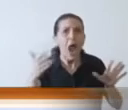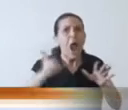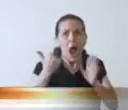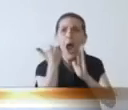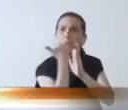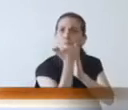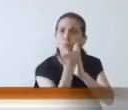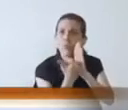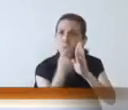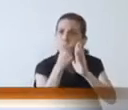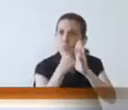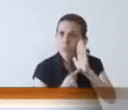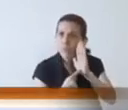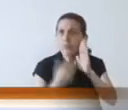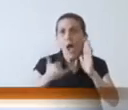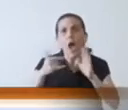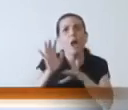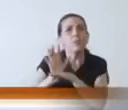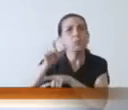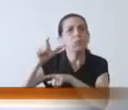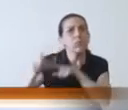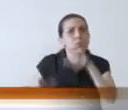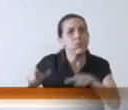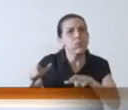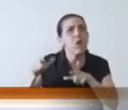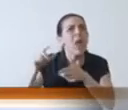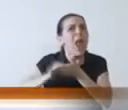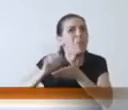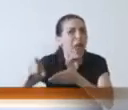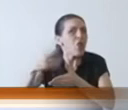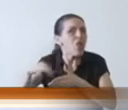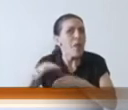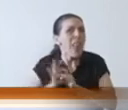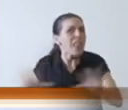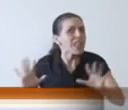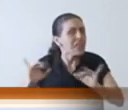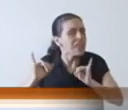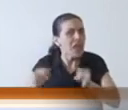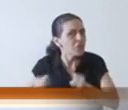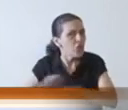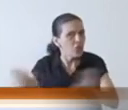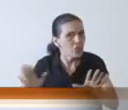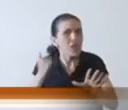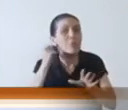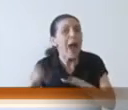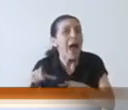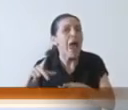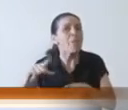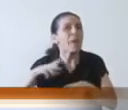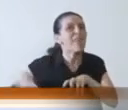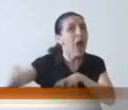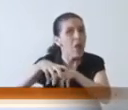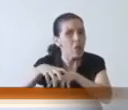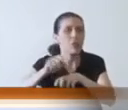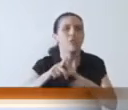de trabajadores que debían tener licencia, que eso fue reglamentado después para el sector privado por una resolución